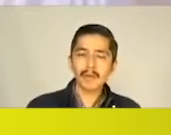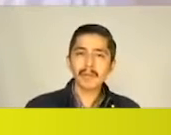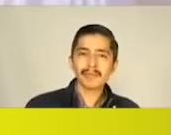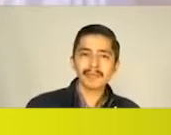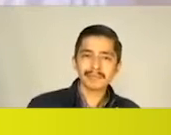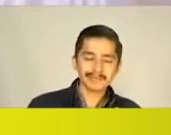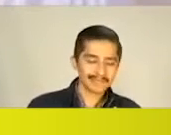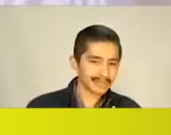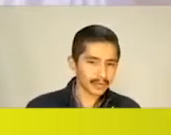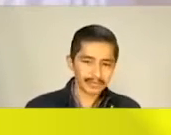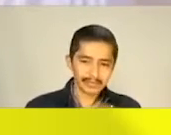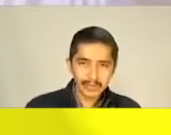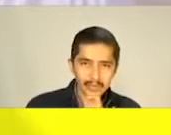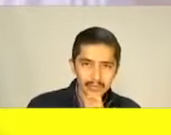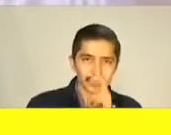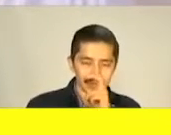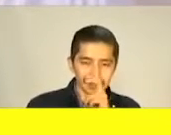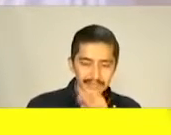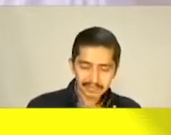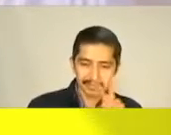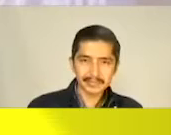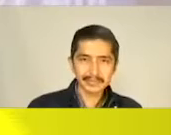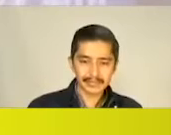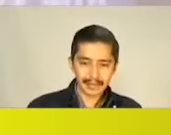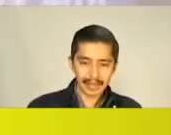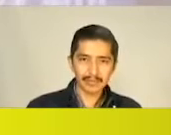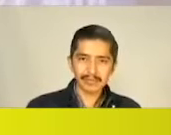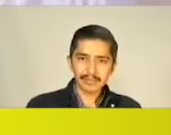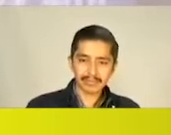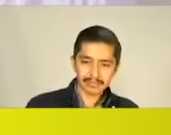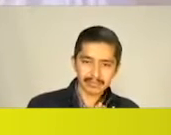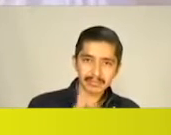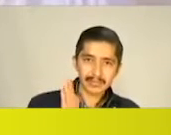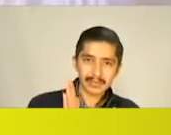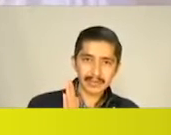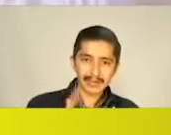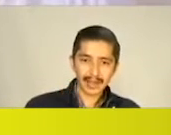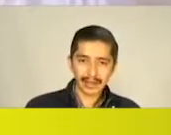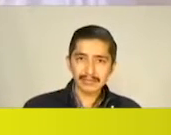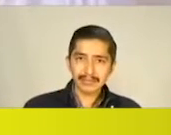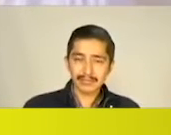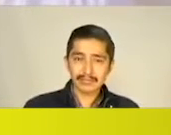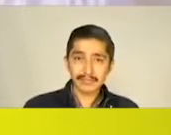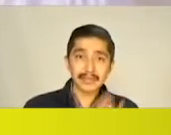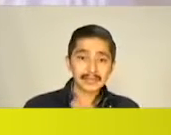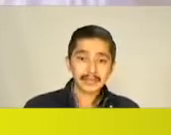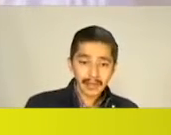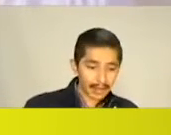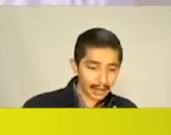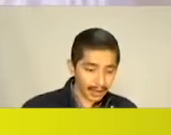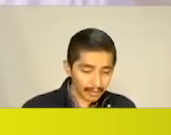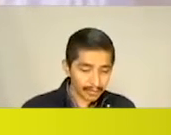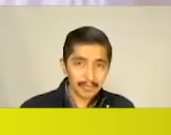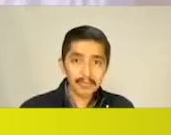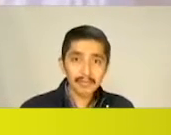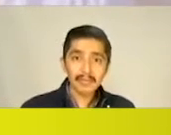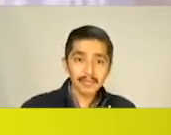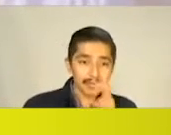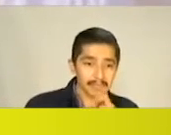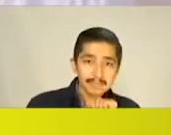firmes en las medidas que estamos aplicando. Porque si no actuamos ahora, podemos tener,